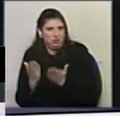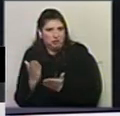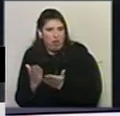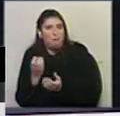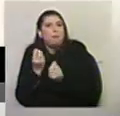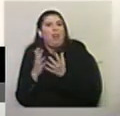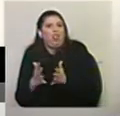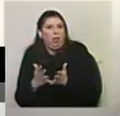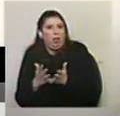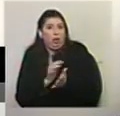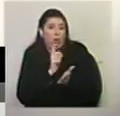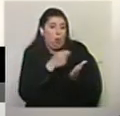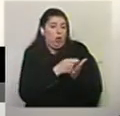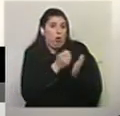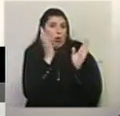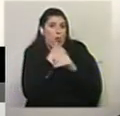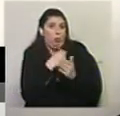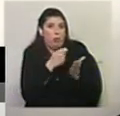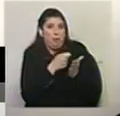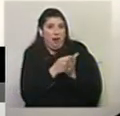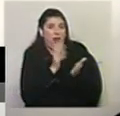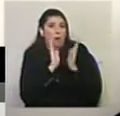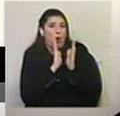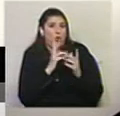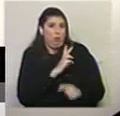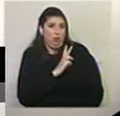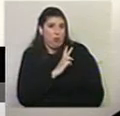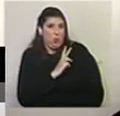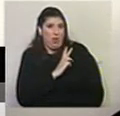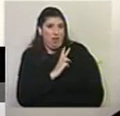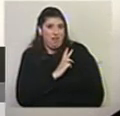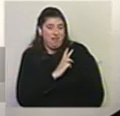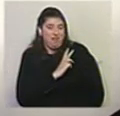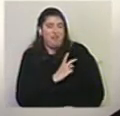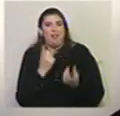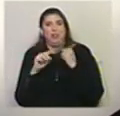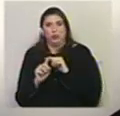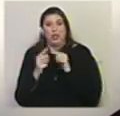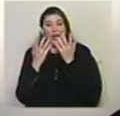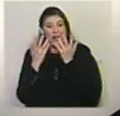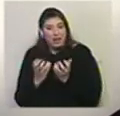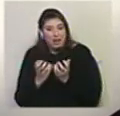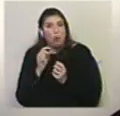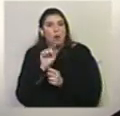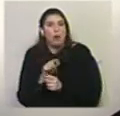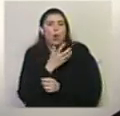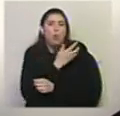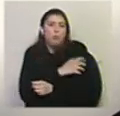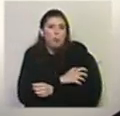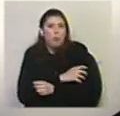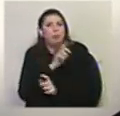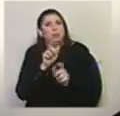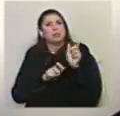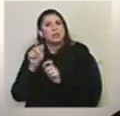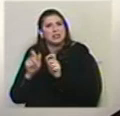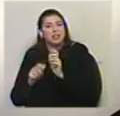Y lo resumimos, creo que de manera bastante sencilla. Nosotros queremos para los pobres, para los pacientes de las personas